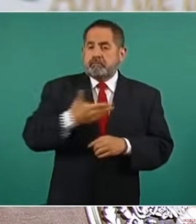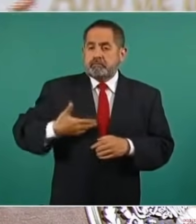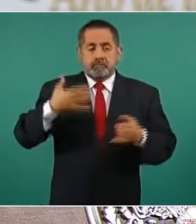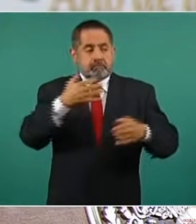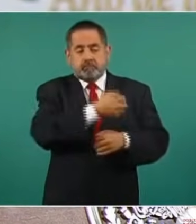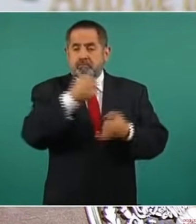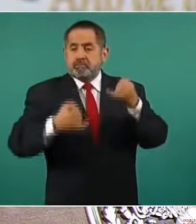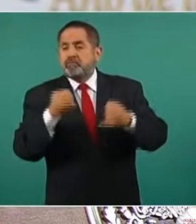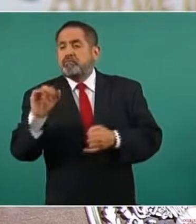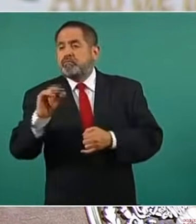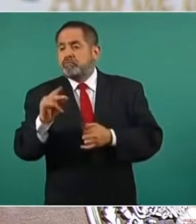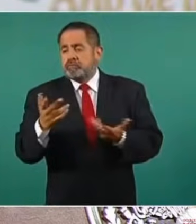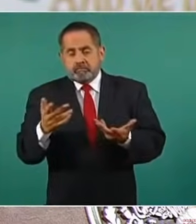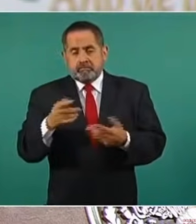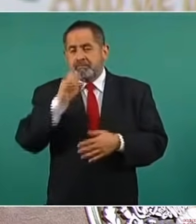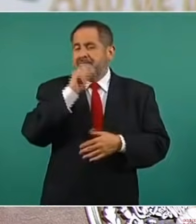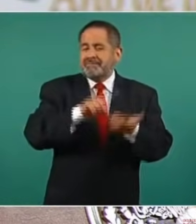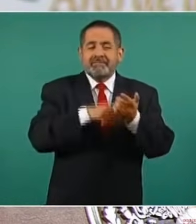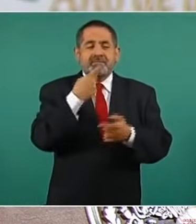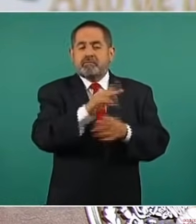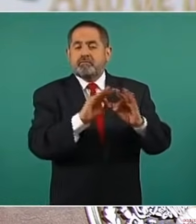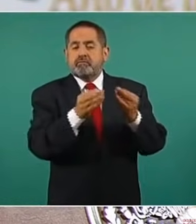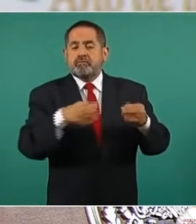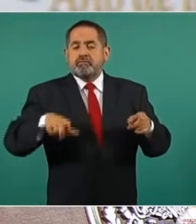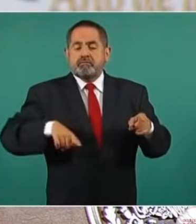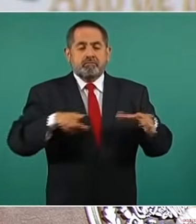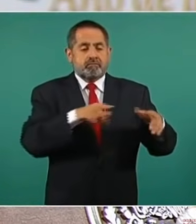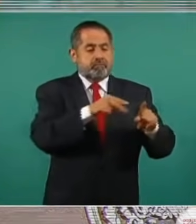sino al modelo que impusieron